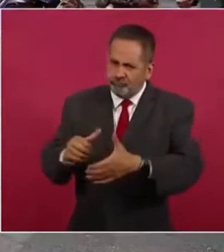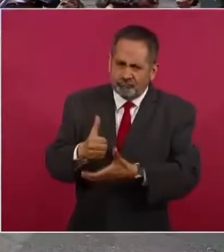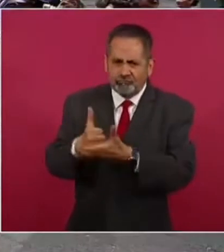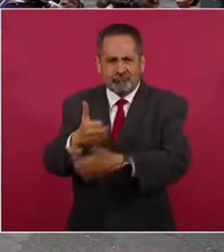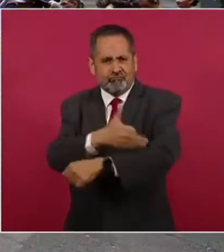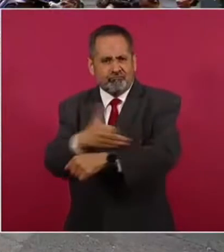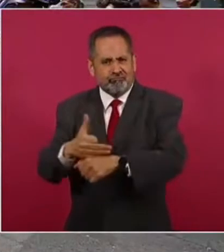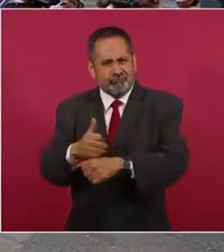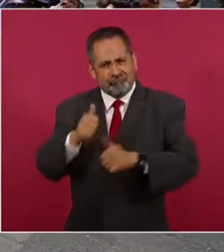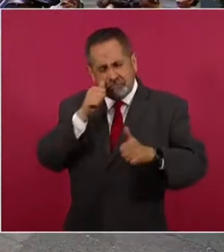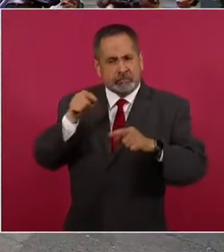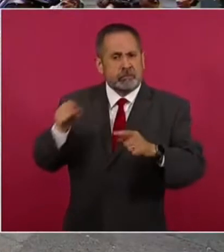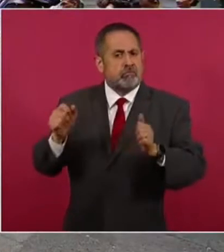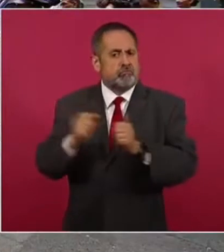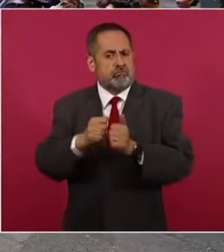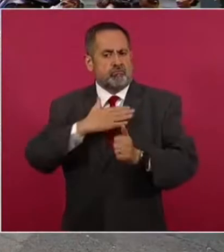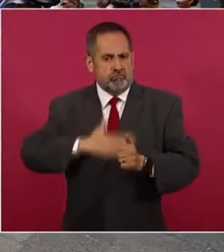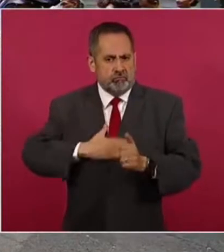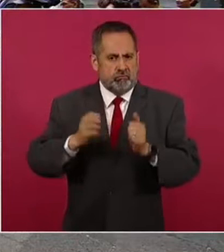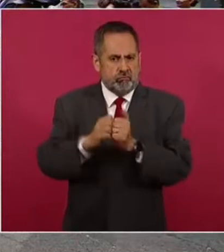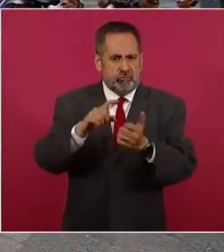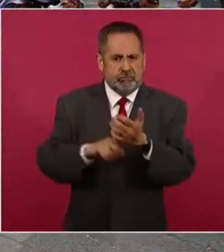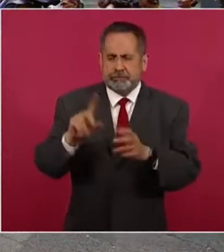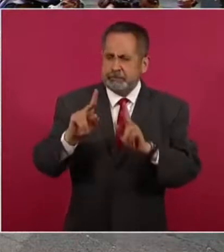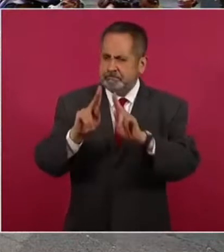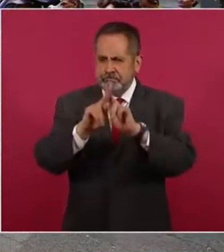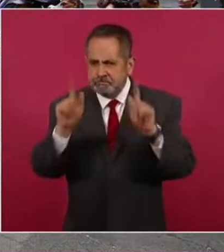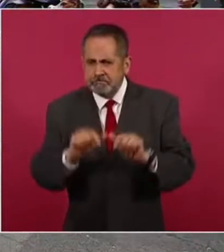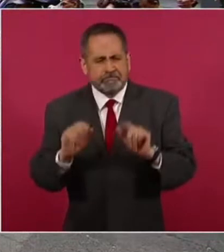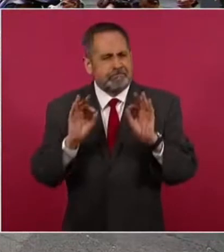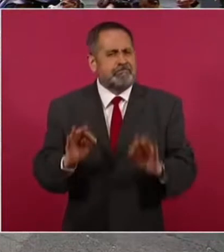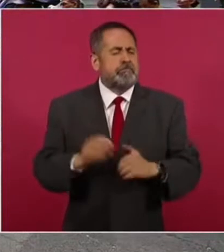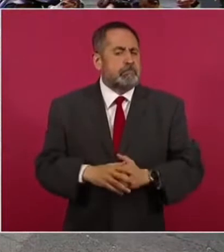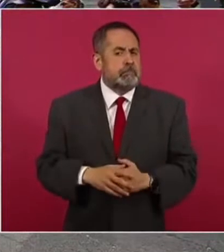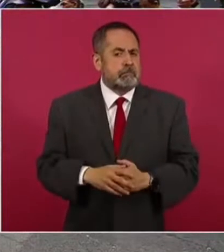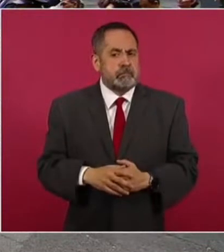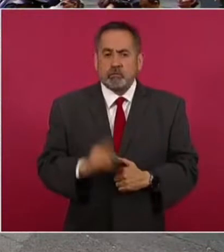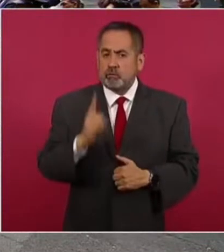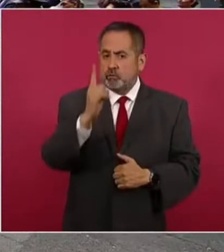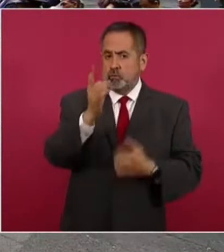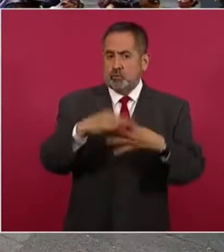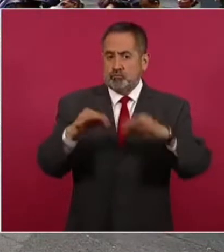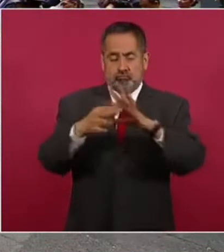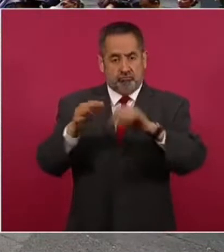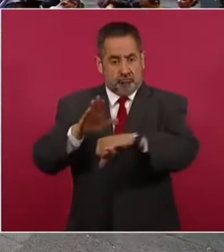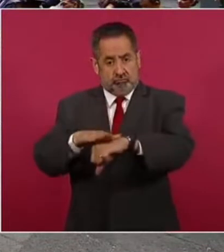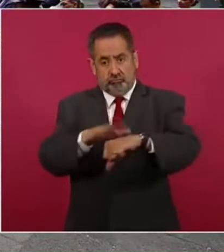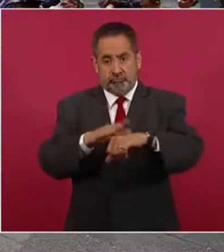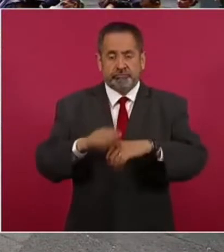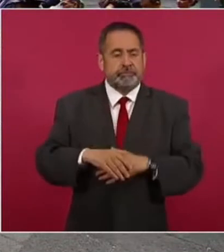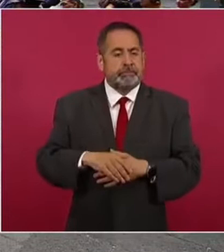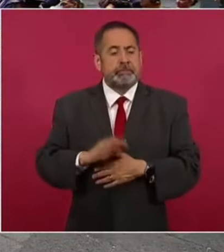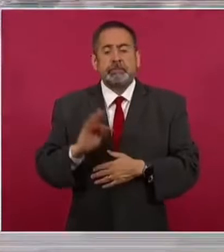sociedad caracterizada por la justicia y por la paz. Es importante subrayar que quienes solo